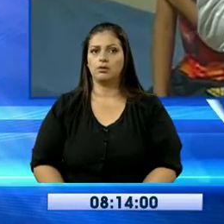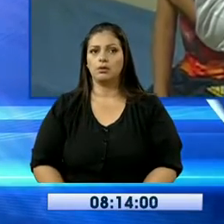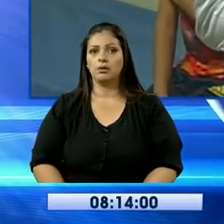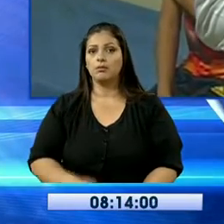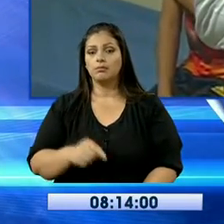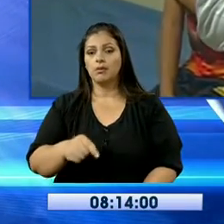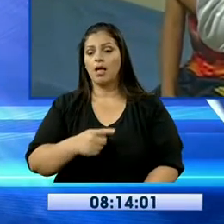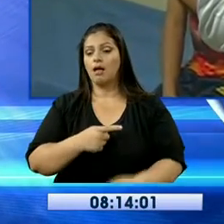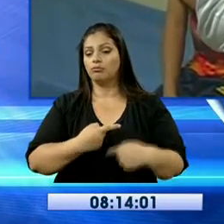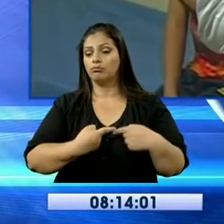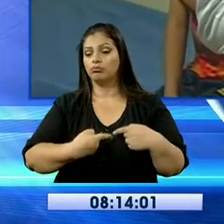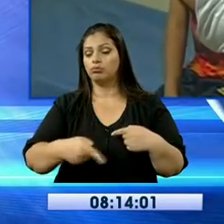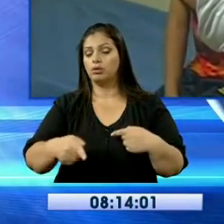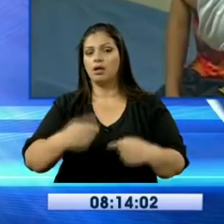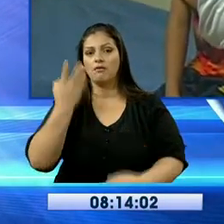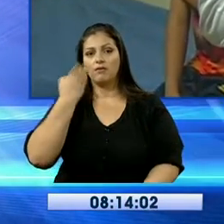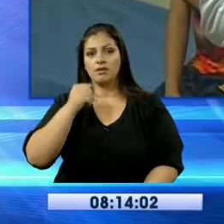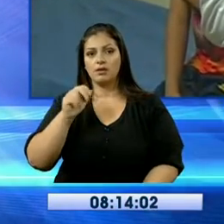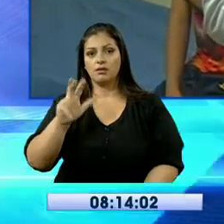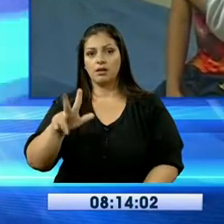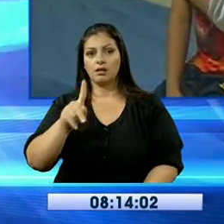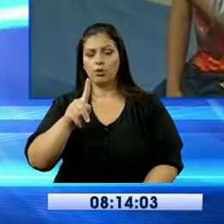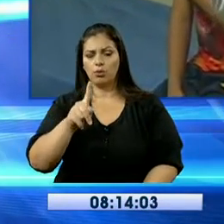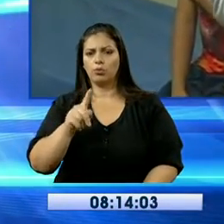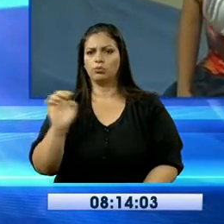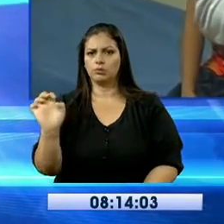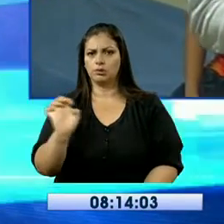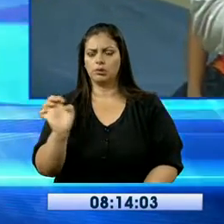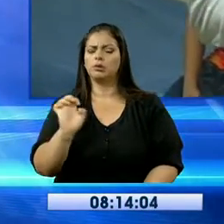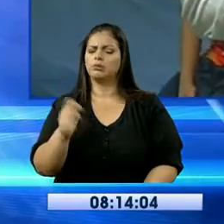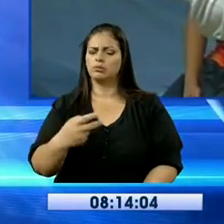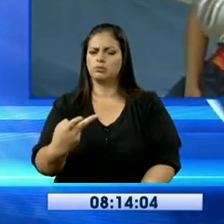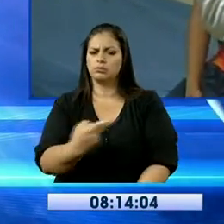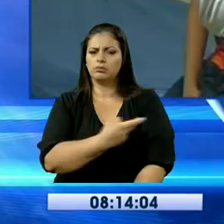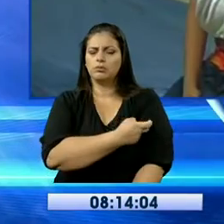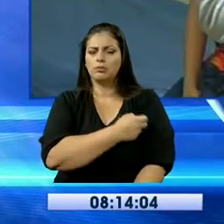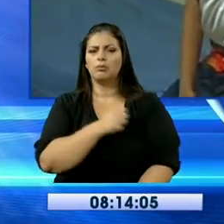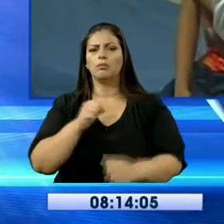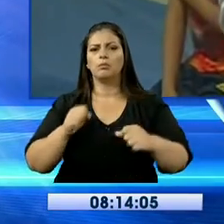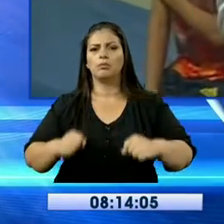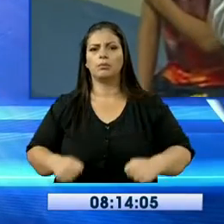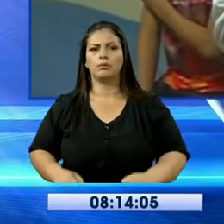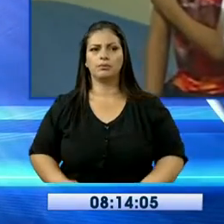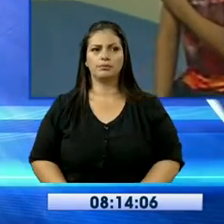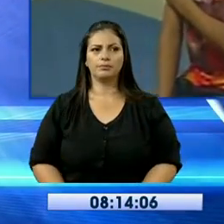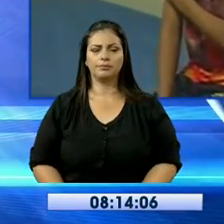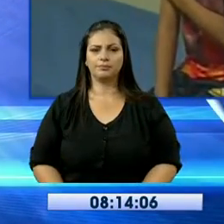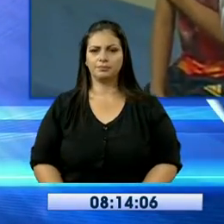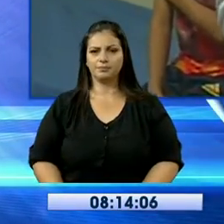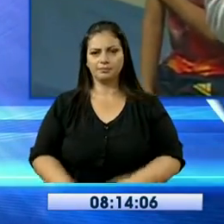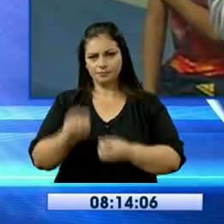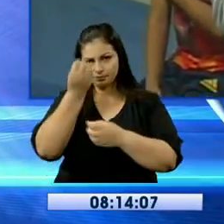sus familiares que se hagan vacunar y evitar contratiempos. Hugo, Rosalena y amigos televidentes, es la información. Buenos días.